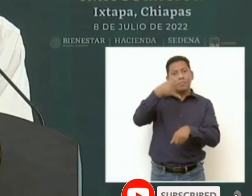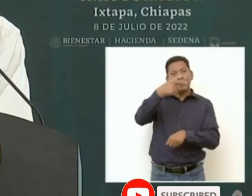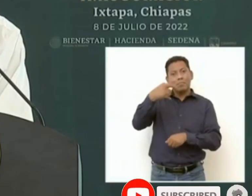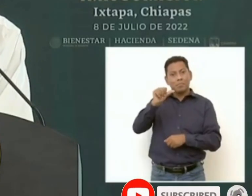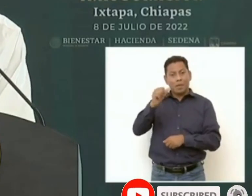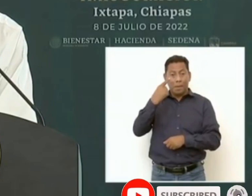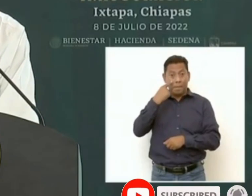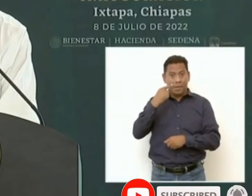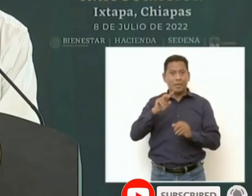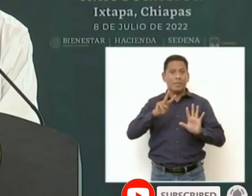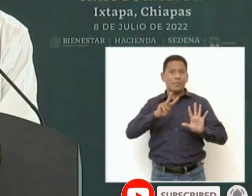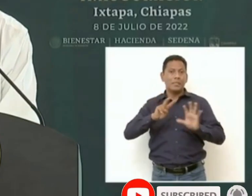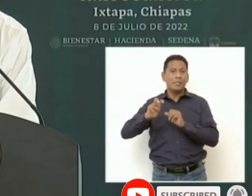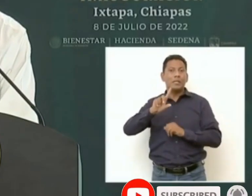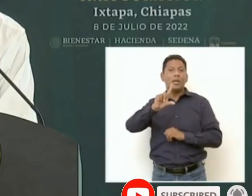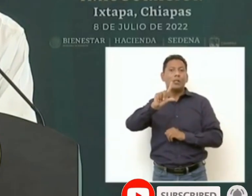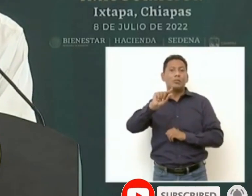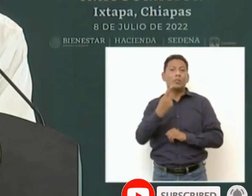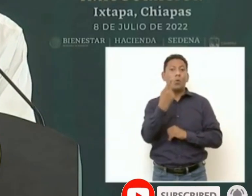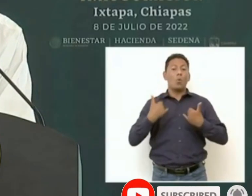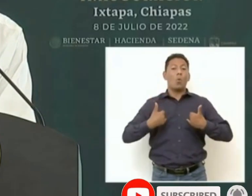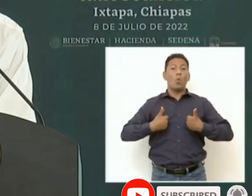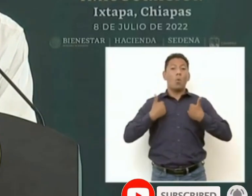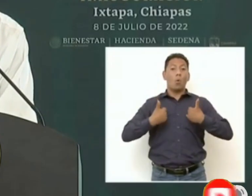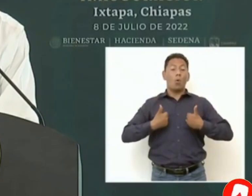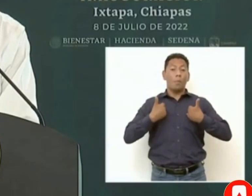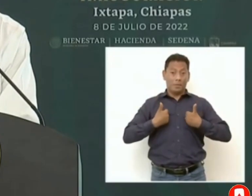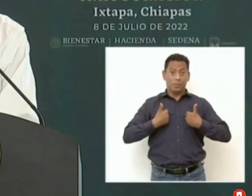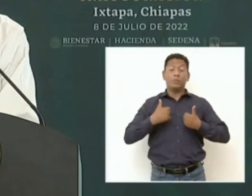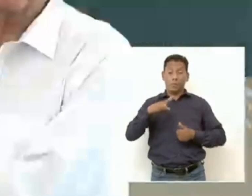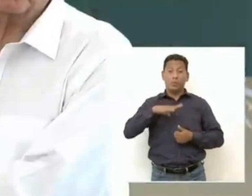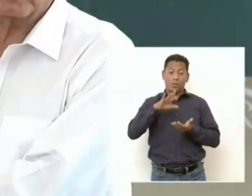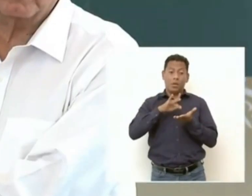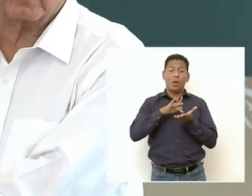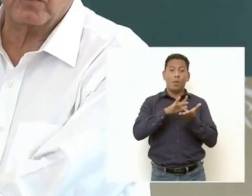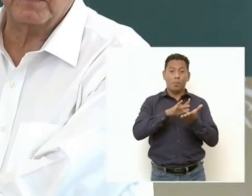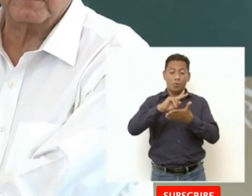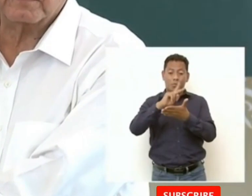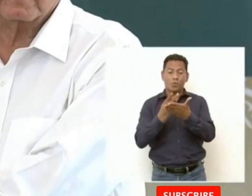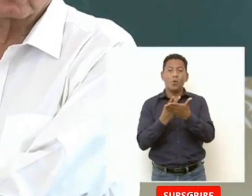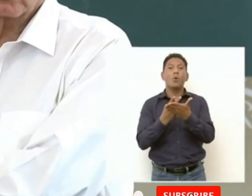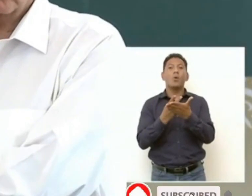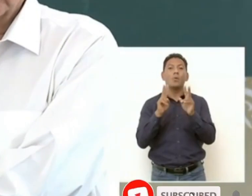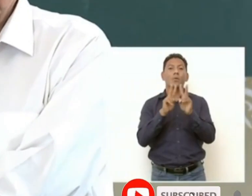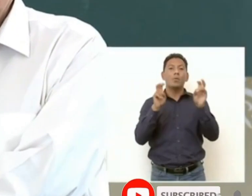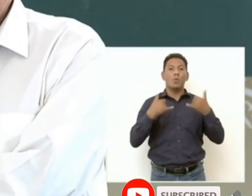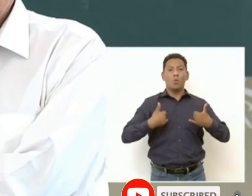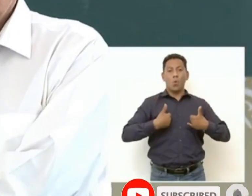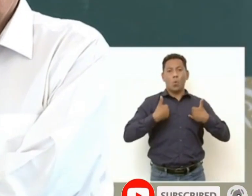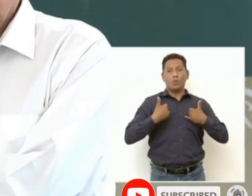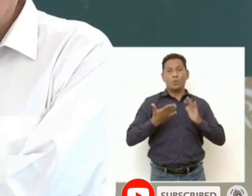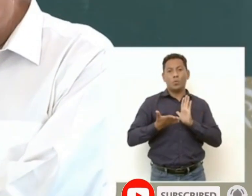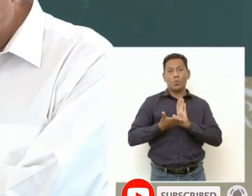Son 771 jóvenes que están en el programa Jóvenes